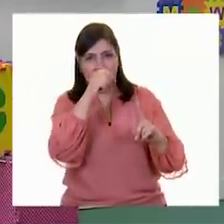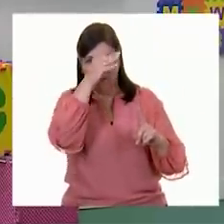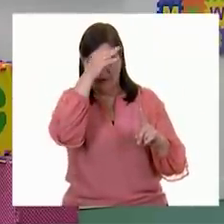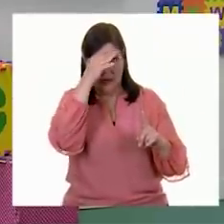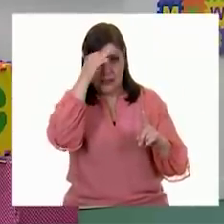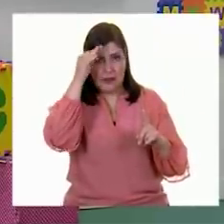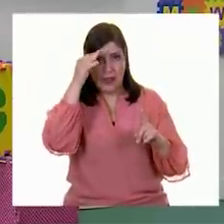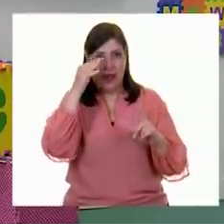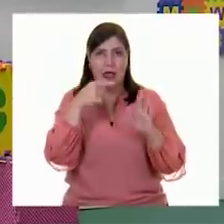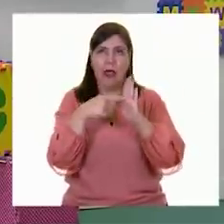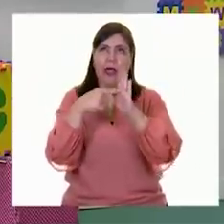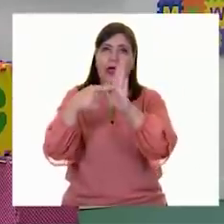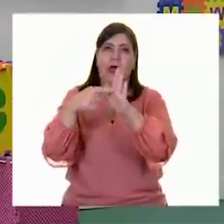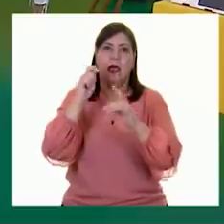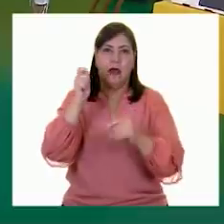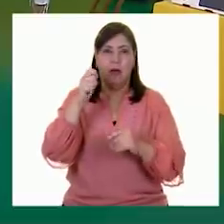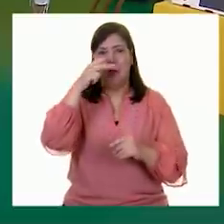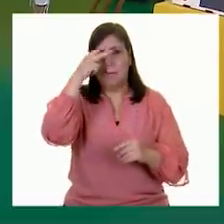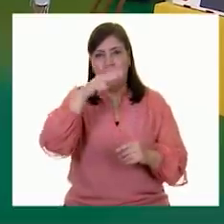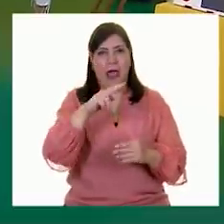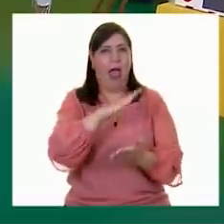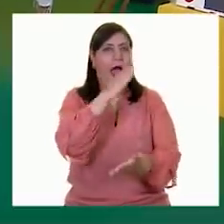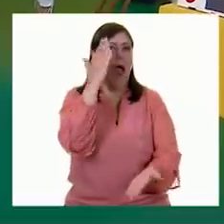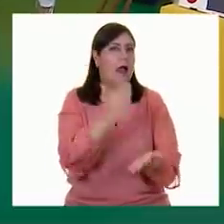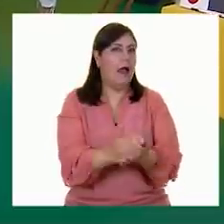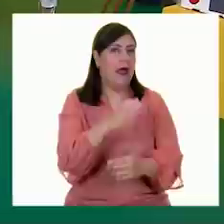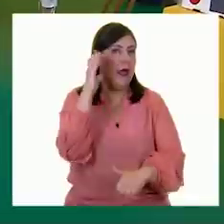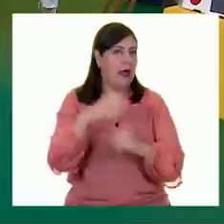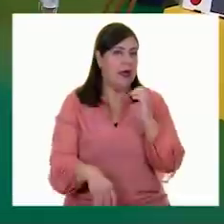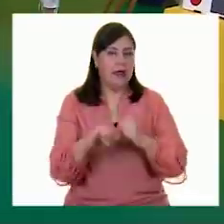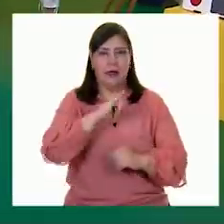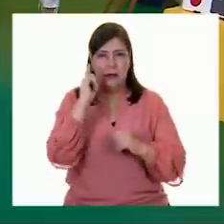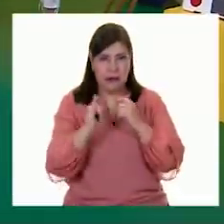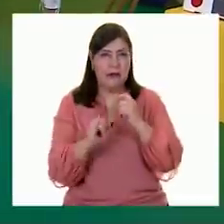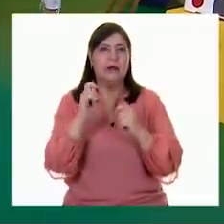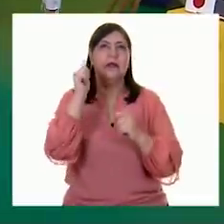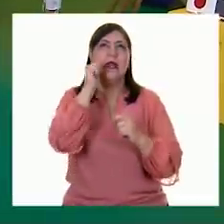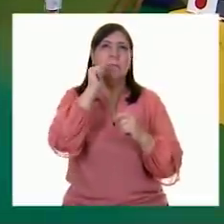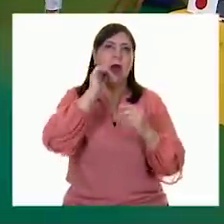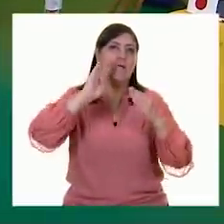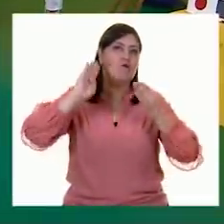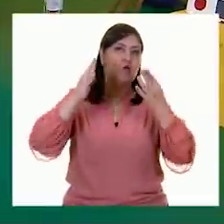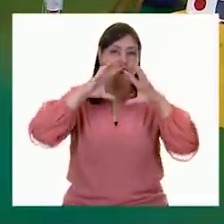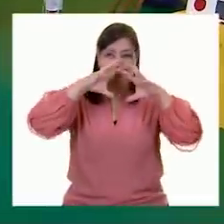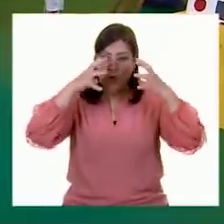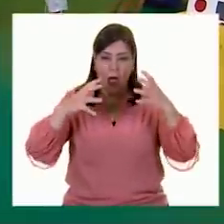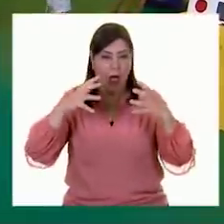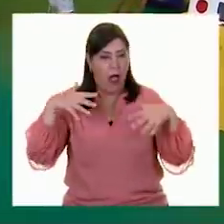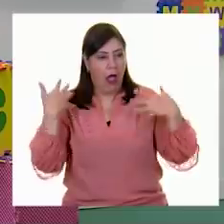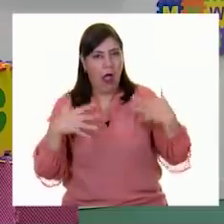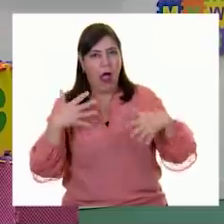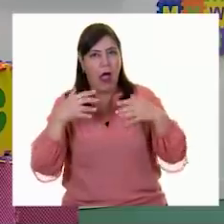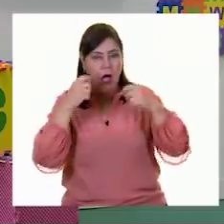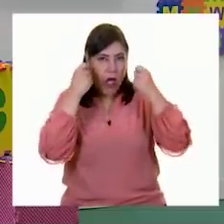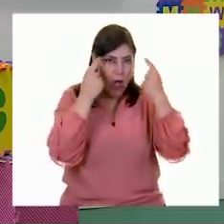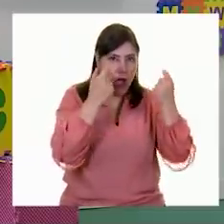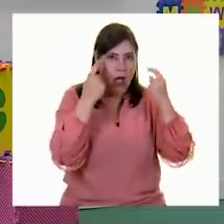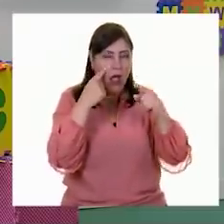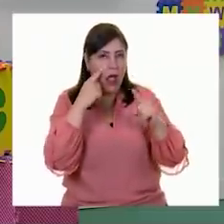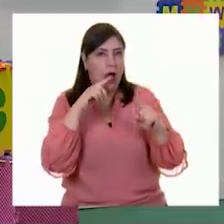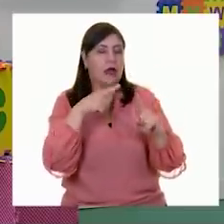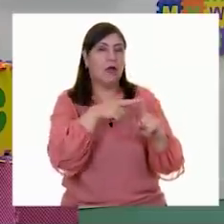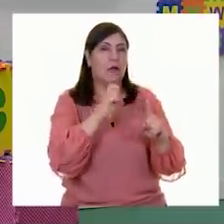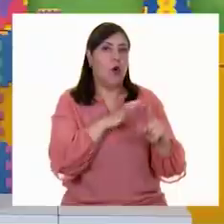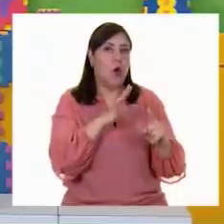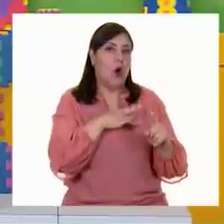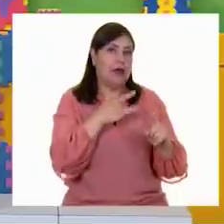que no tiene fin, ¿no? Y por eso tiene tantos admiradores alrededor del mundo. Sí, por todo el mundo, claro.